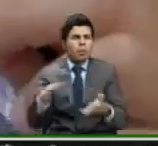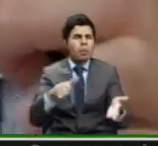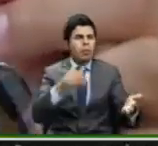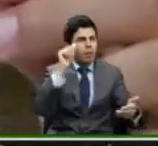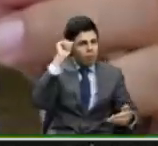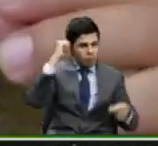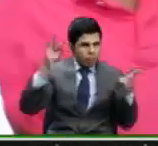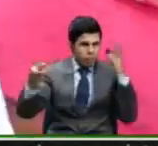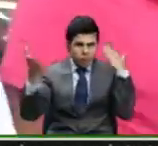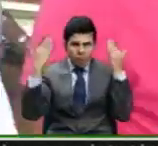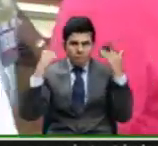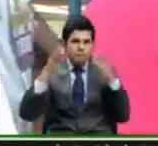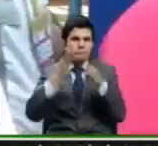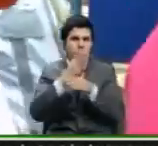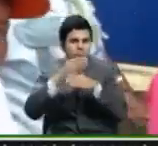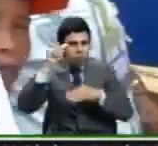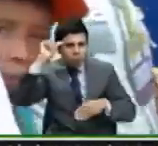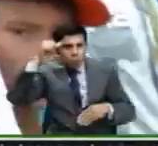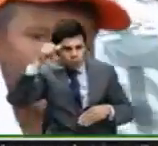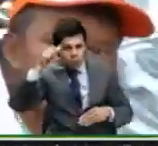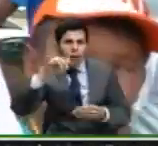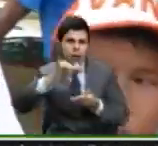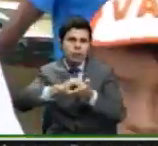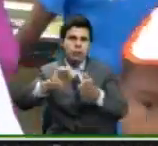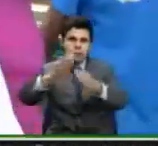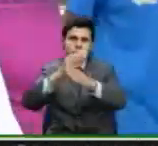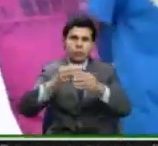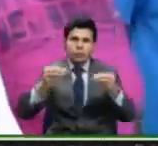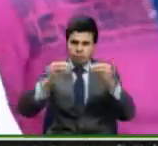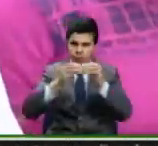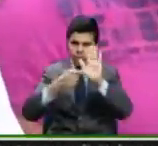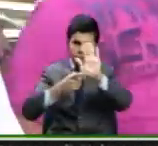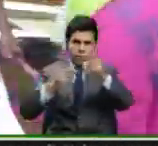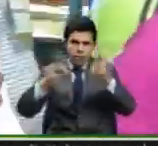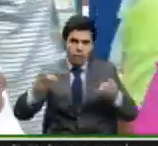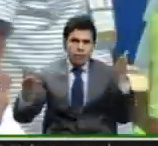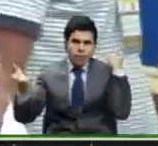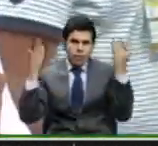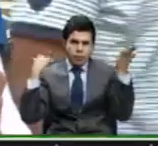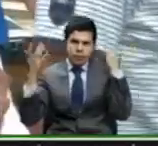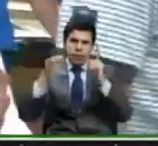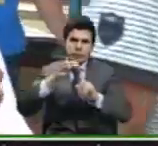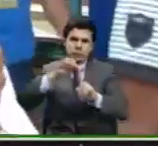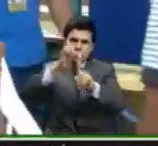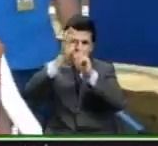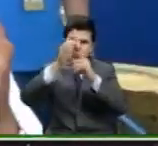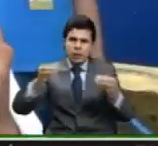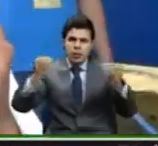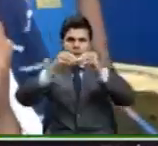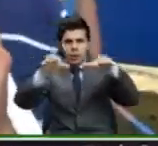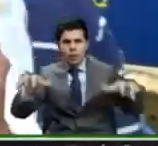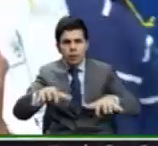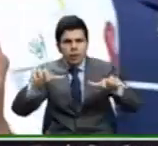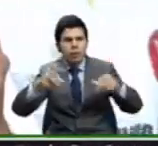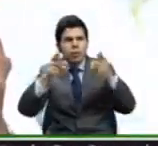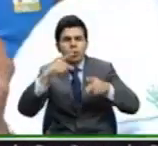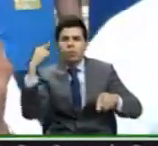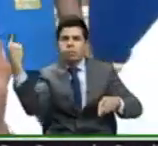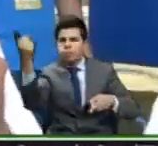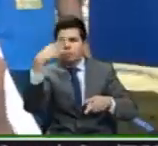paro campesino. La machetillita que identifica al verdadero campesino, y el símbolo del campesinado pues